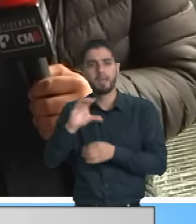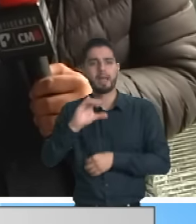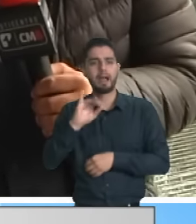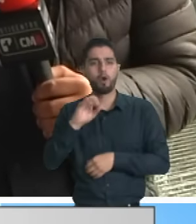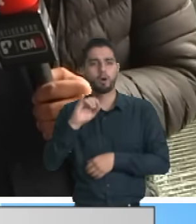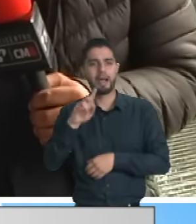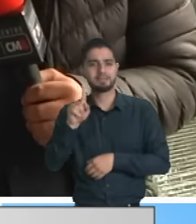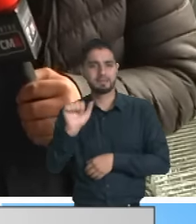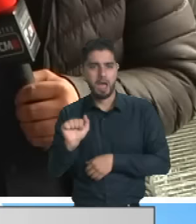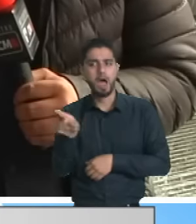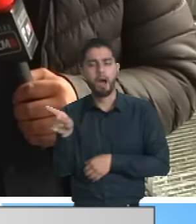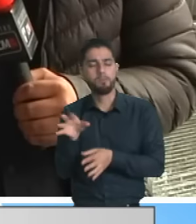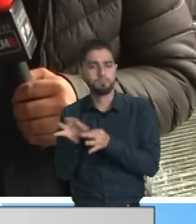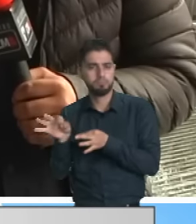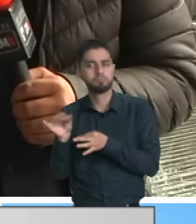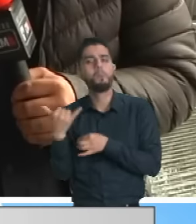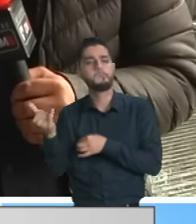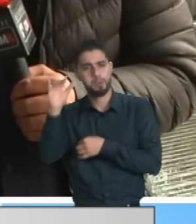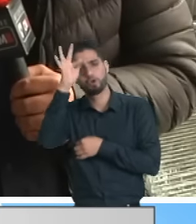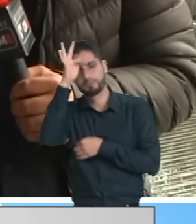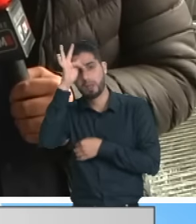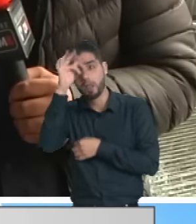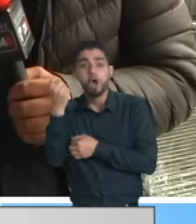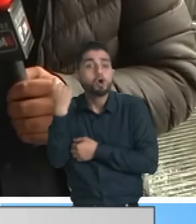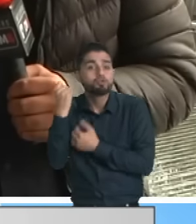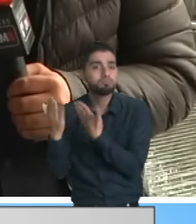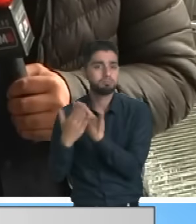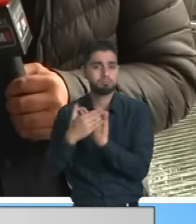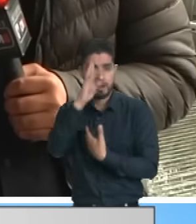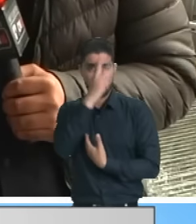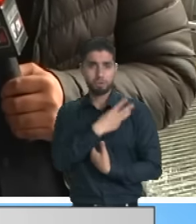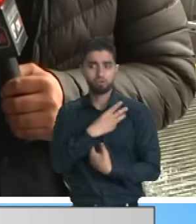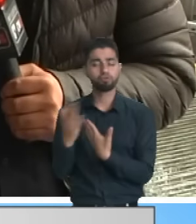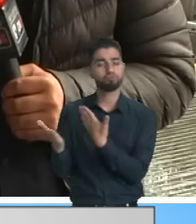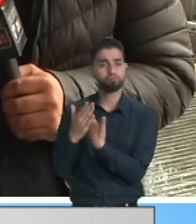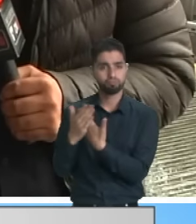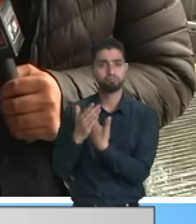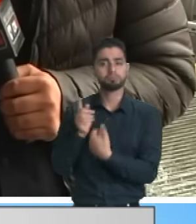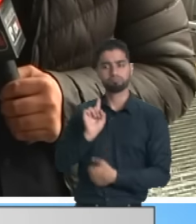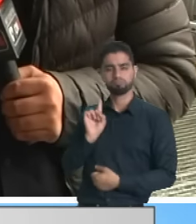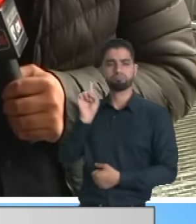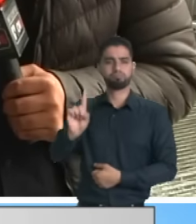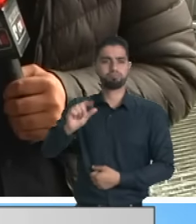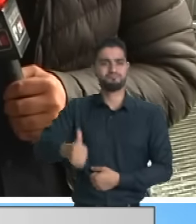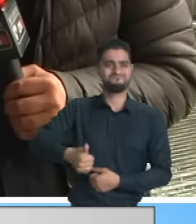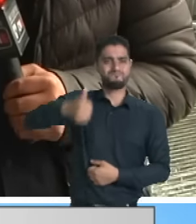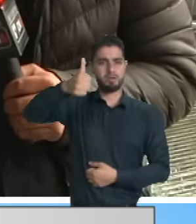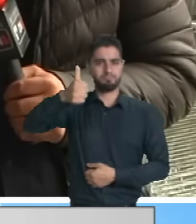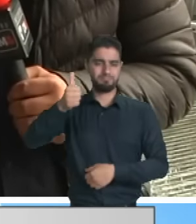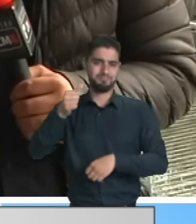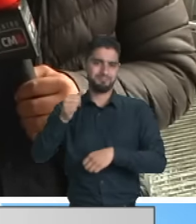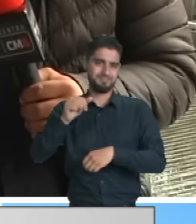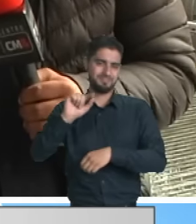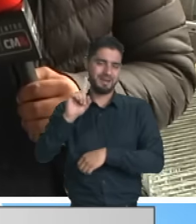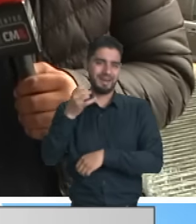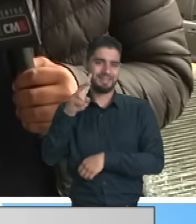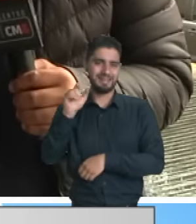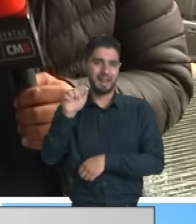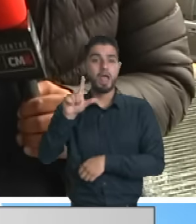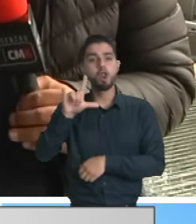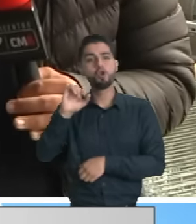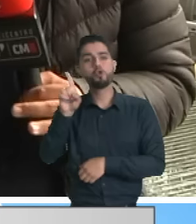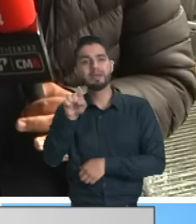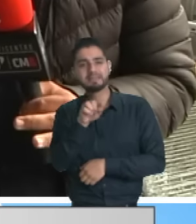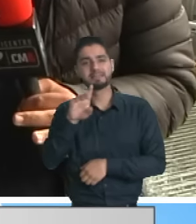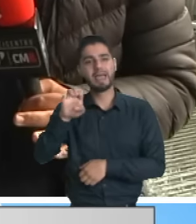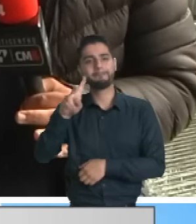donde ya nos acaba de confirmar precisamente el ejército que acaba de llegar, el mayor general Luis Emilio Cardoso, el